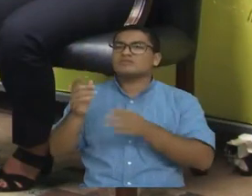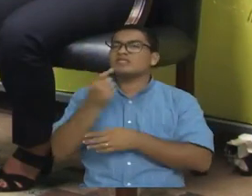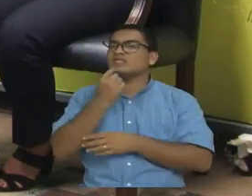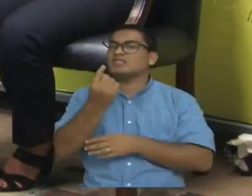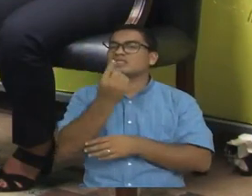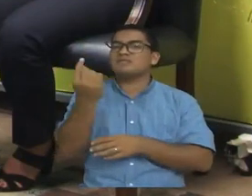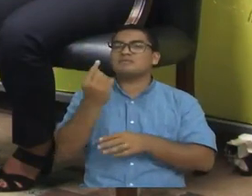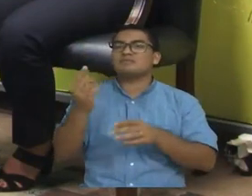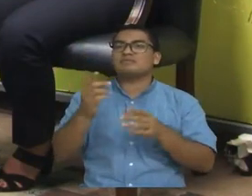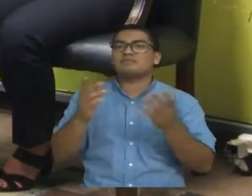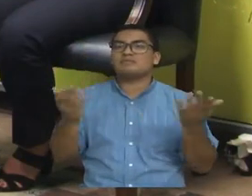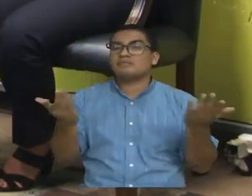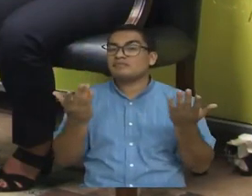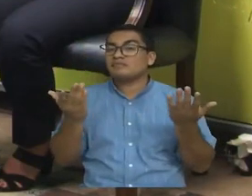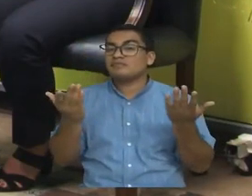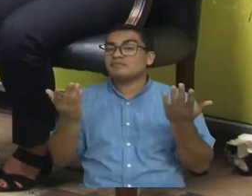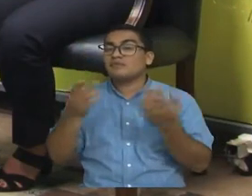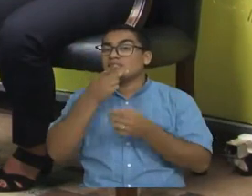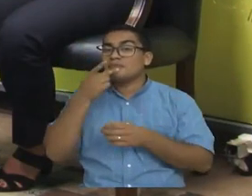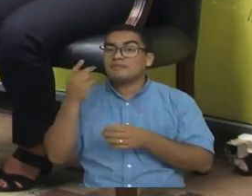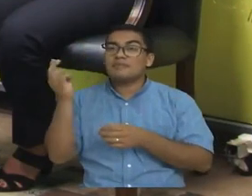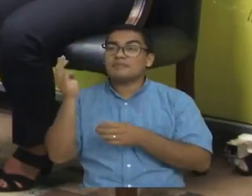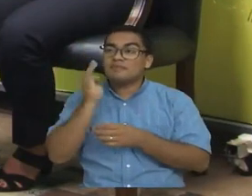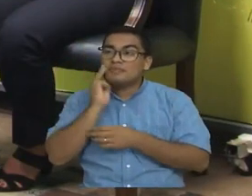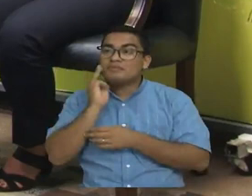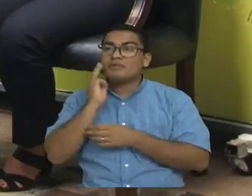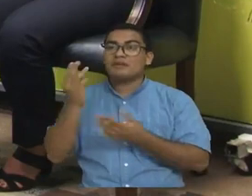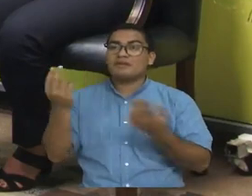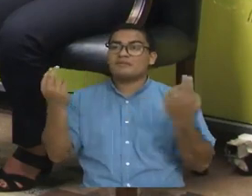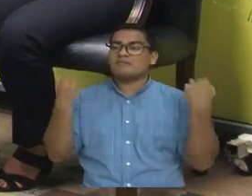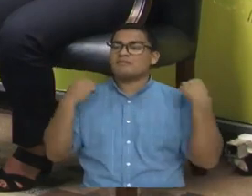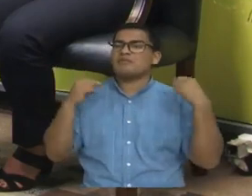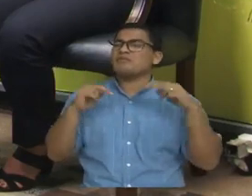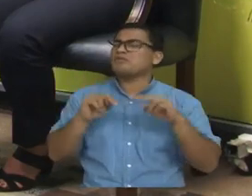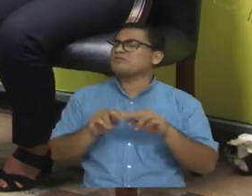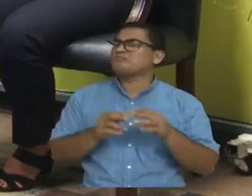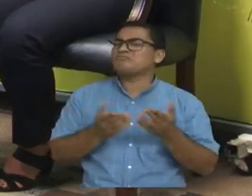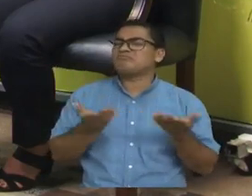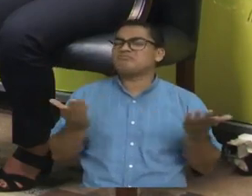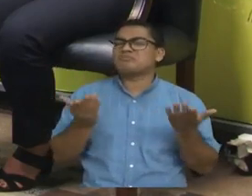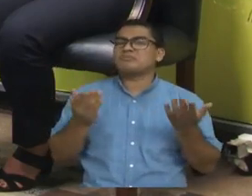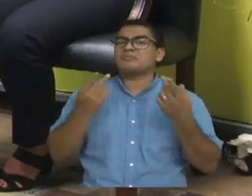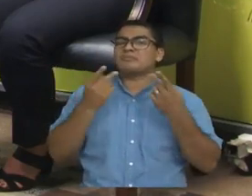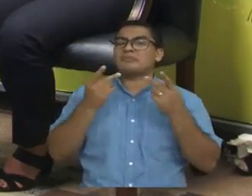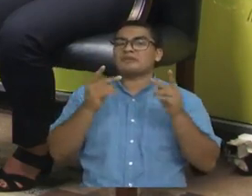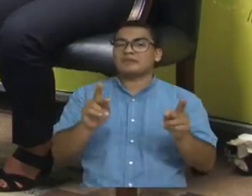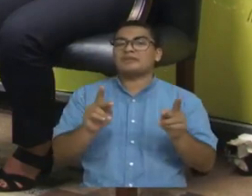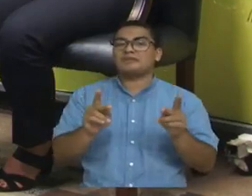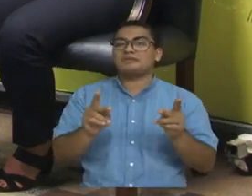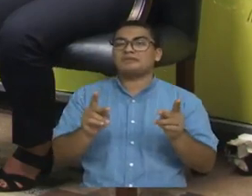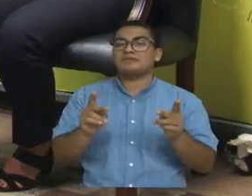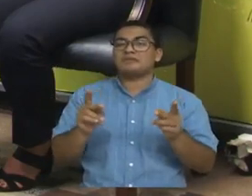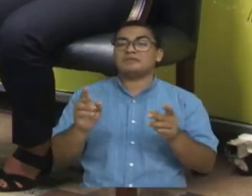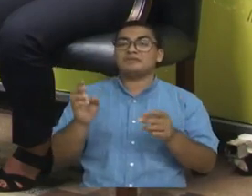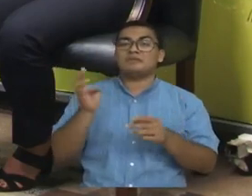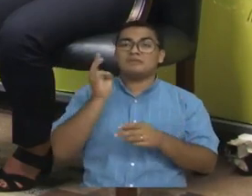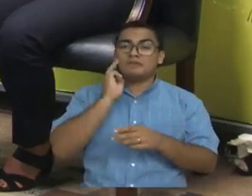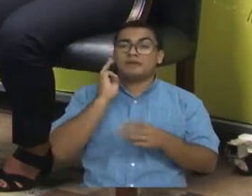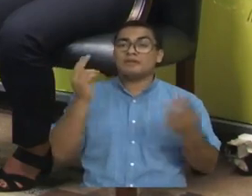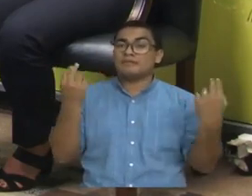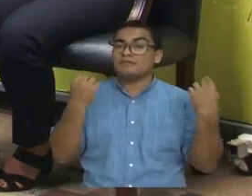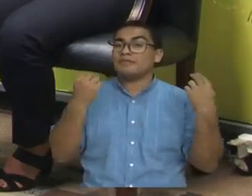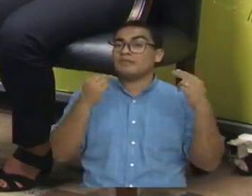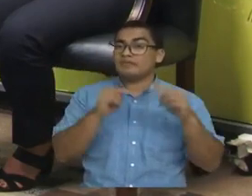la primera? Obviamente tiene que ser el padre de familia, el maestro, pero después del maestro y el padre de familia, ¿quién tiene